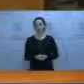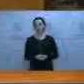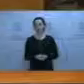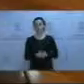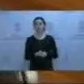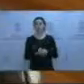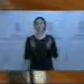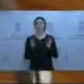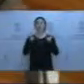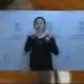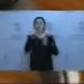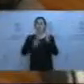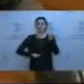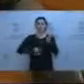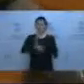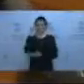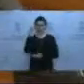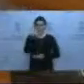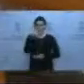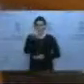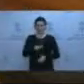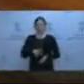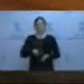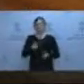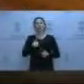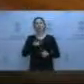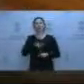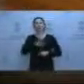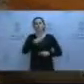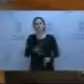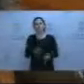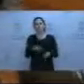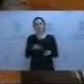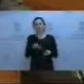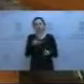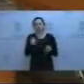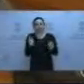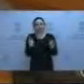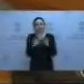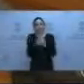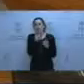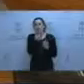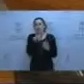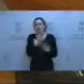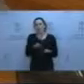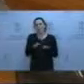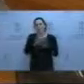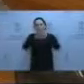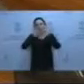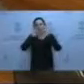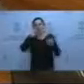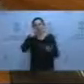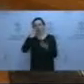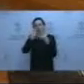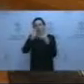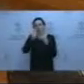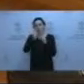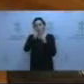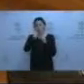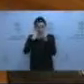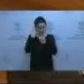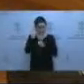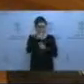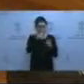Sí, señoría, buenos días. La respuesta es sencilla y muy clara. Para el próximo